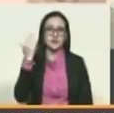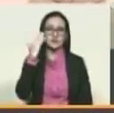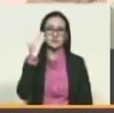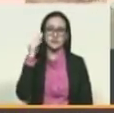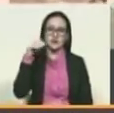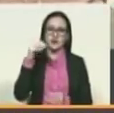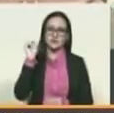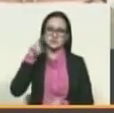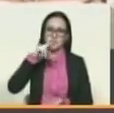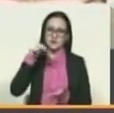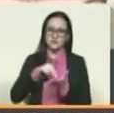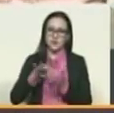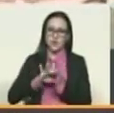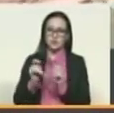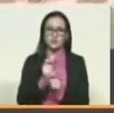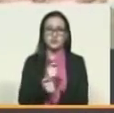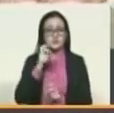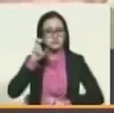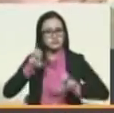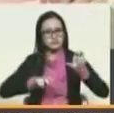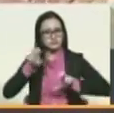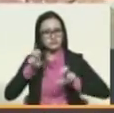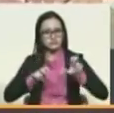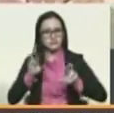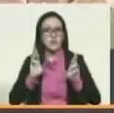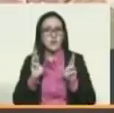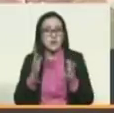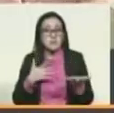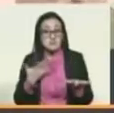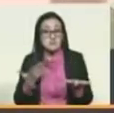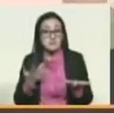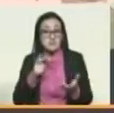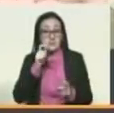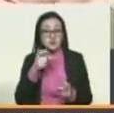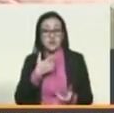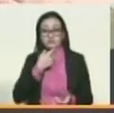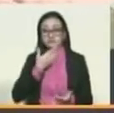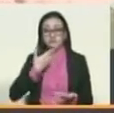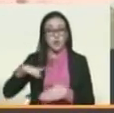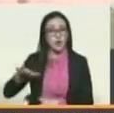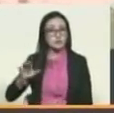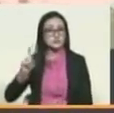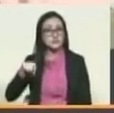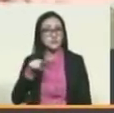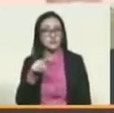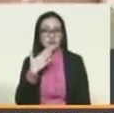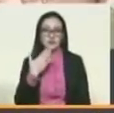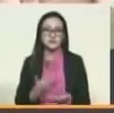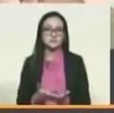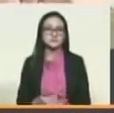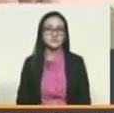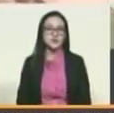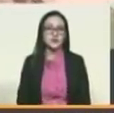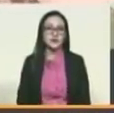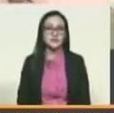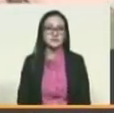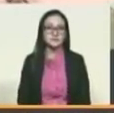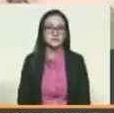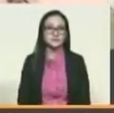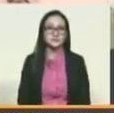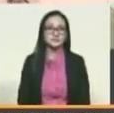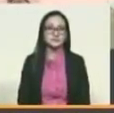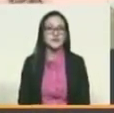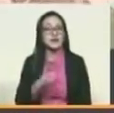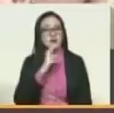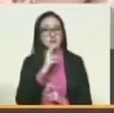Asamblea Constituyente se estaría evaluando la posibilidad de declararlo persona non grata. Gracias. Te